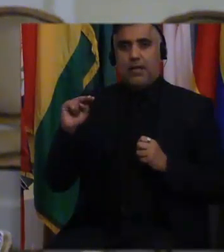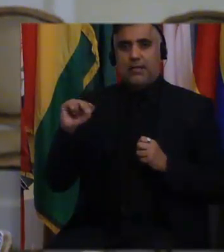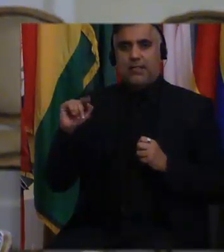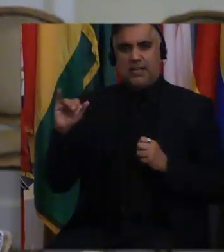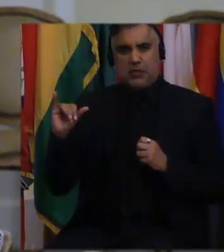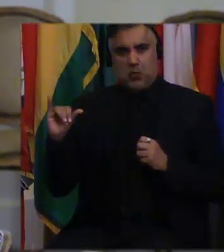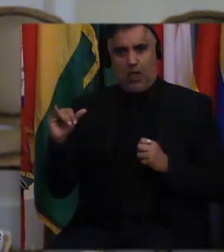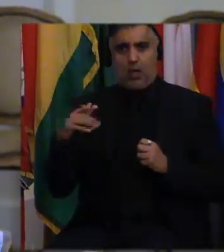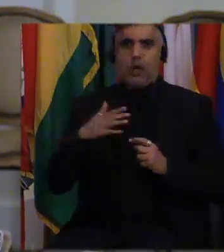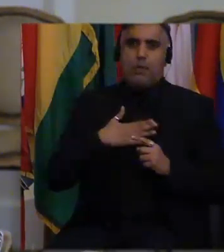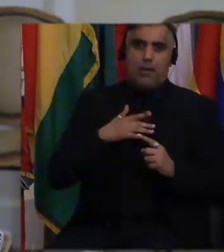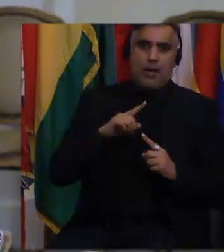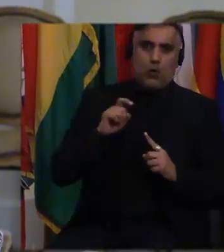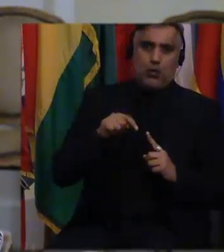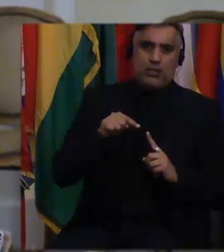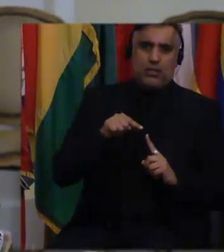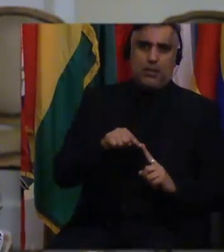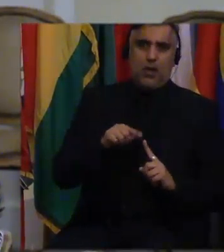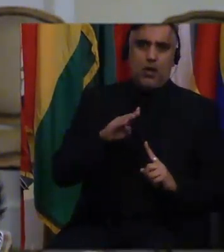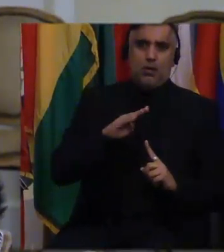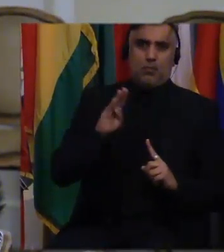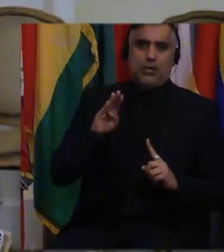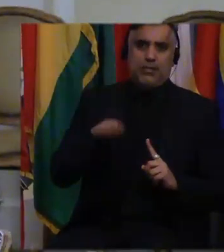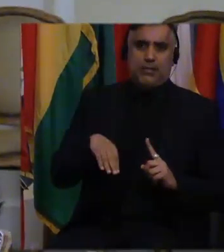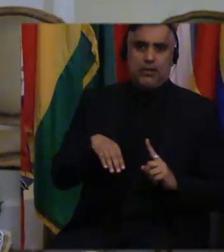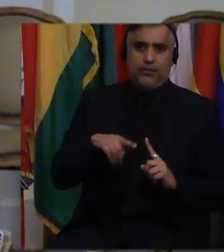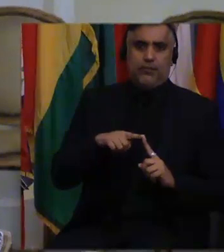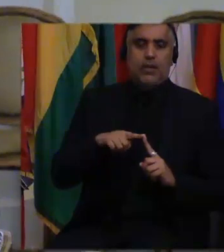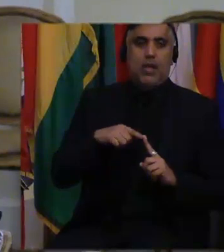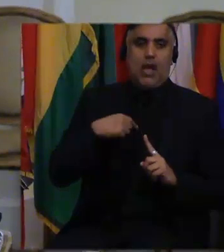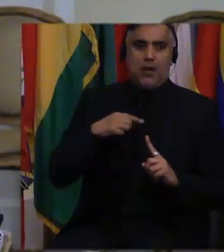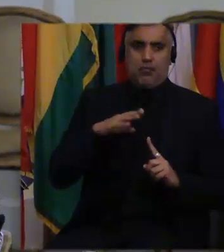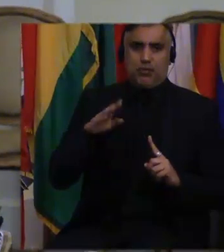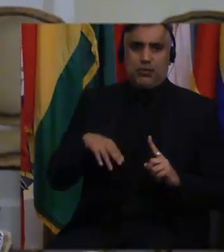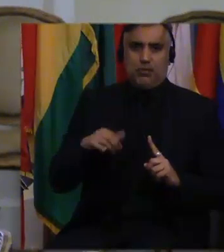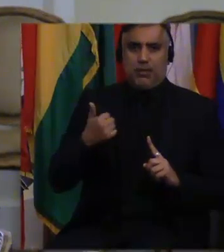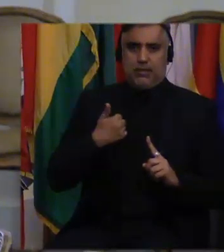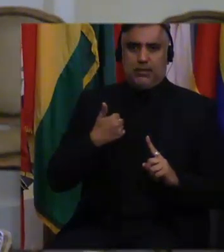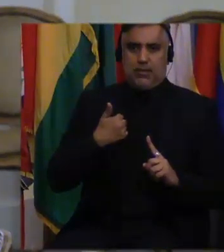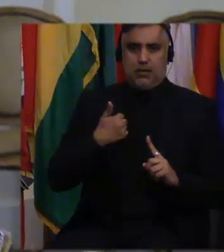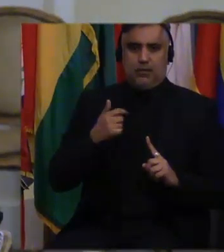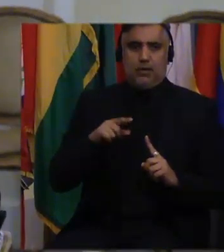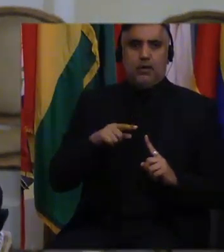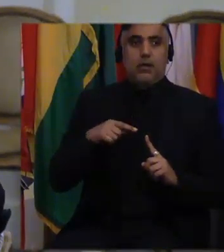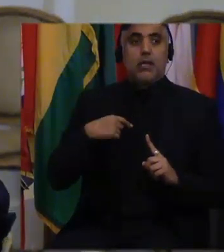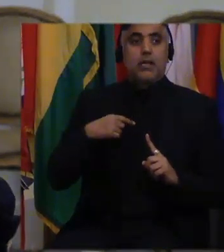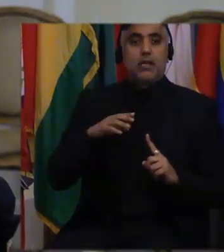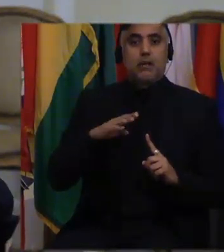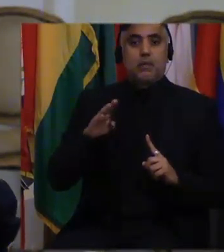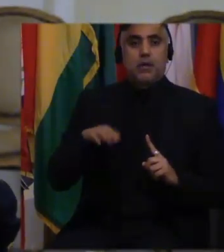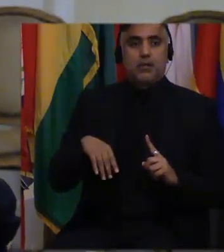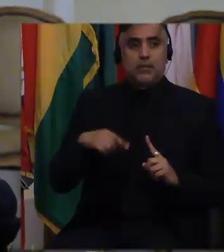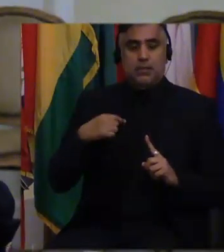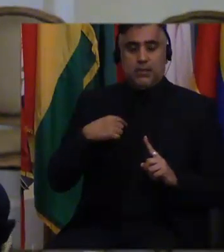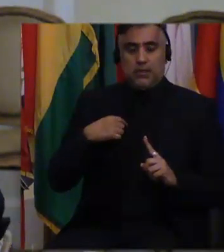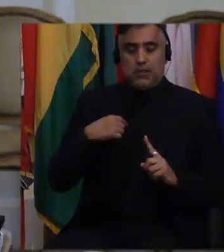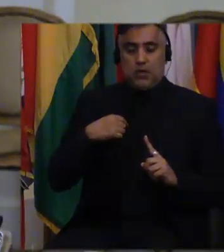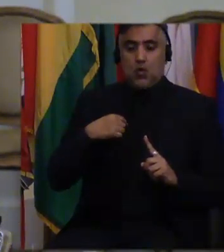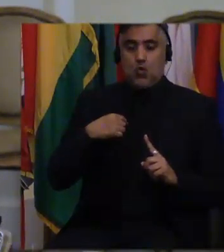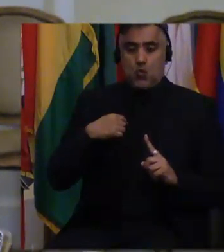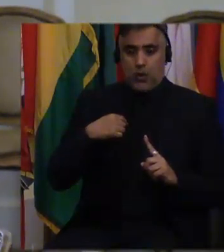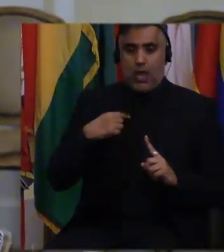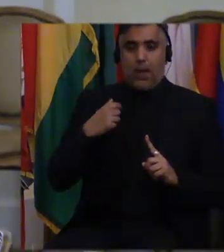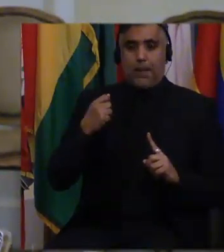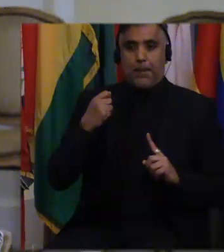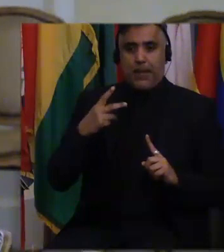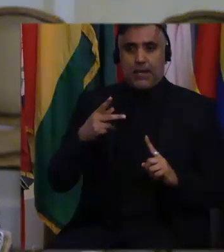de, principalmente de Brasil, que yo soy brasileña. Bueno, en Brasil nosotros tenemos muchas políticas públicas